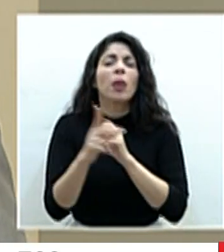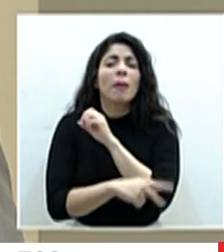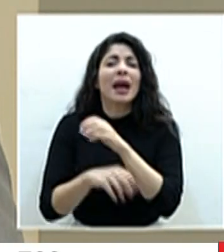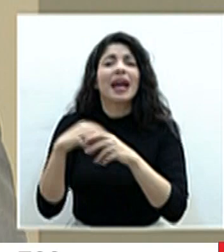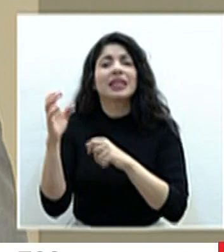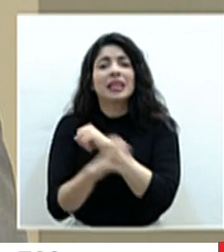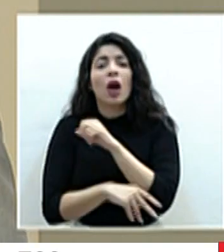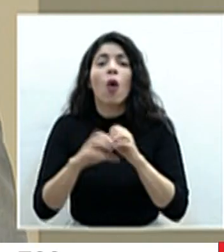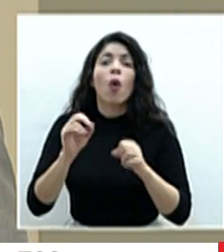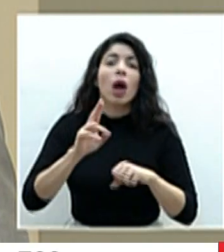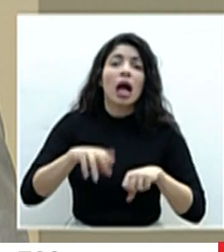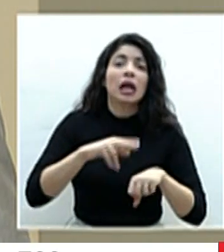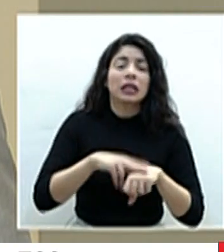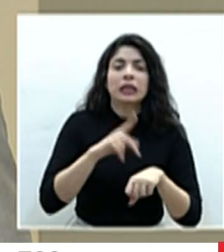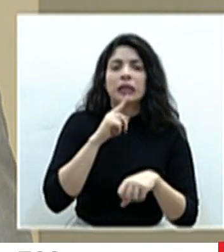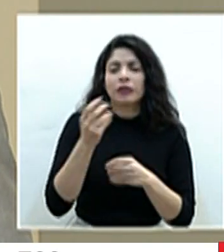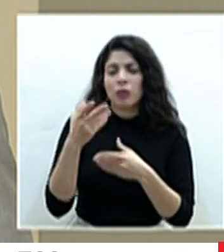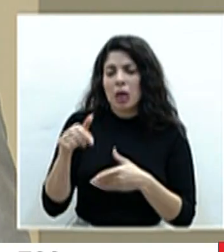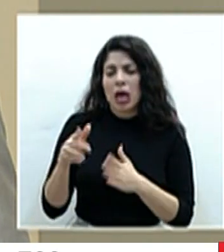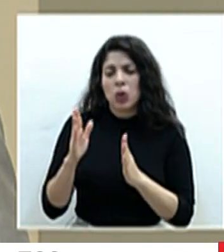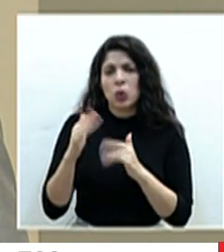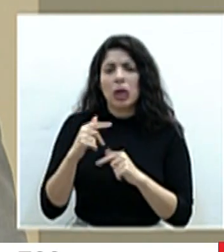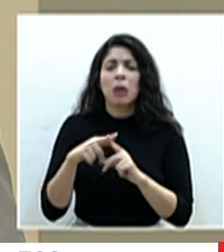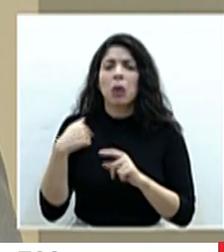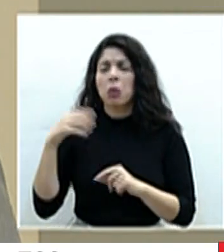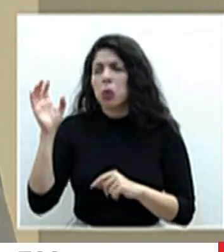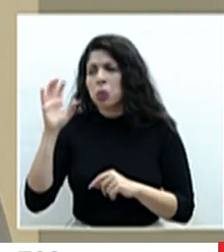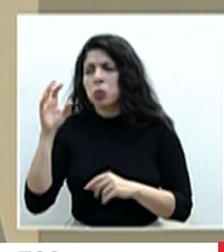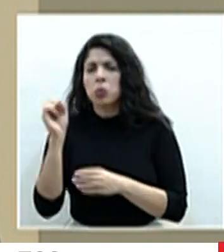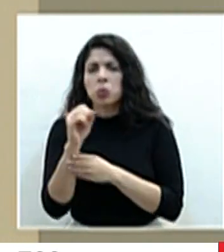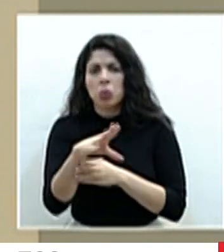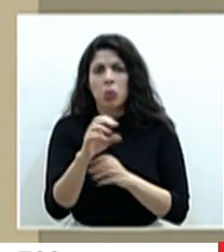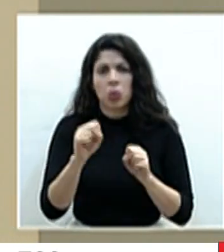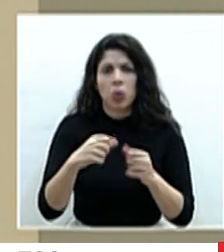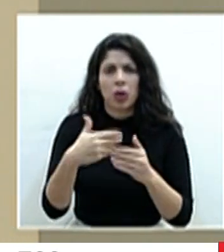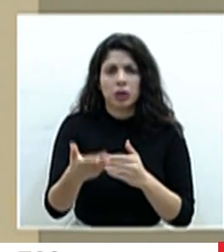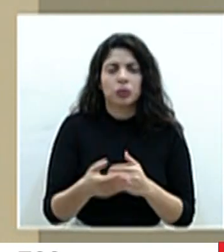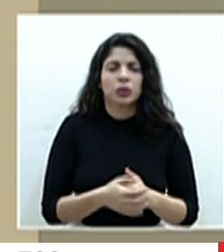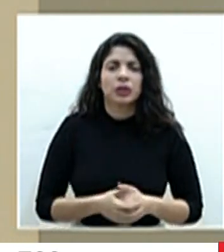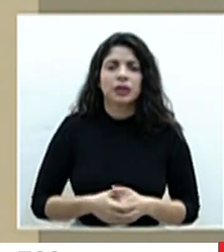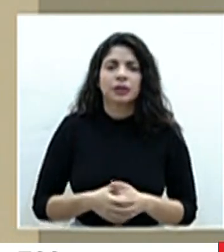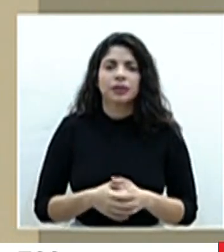extranjeros o nacionales, en realidad el dato no lo tengo acá en detalle, se lo podemos hacer llegar ahora después.